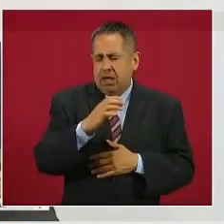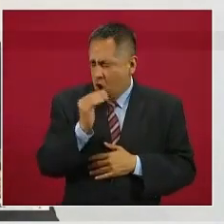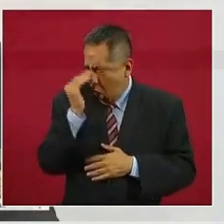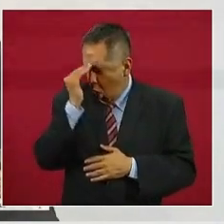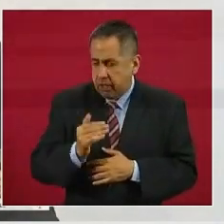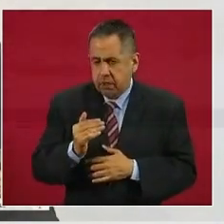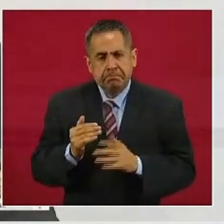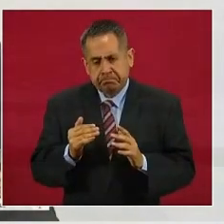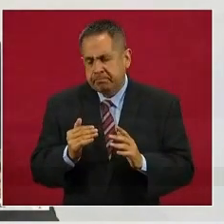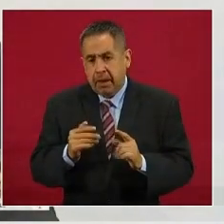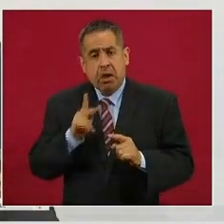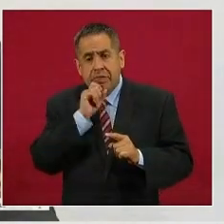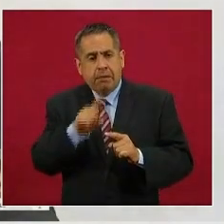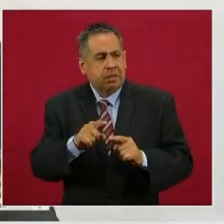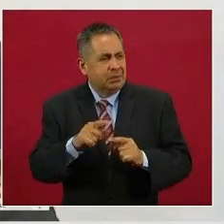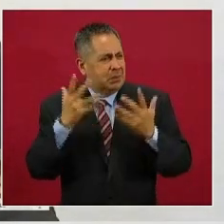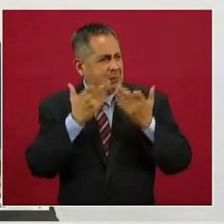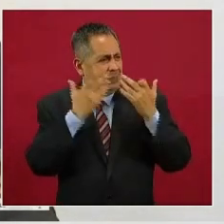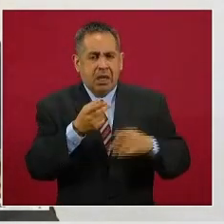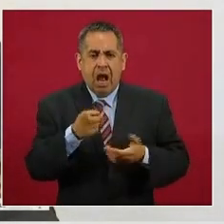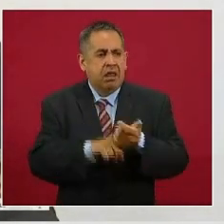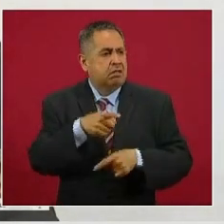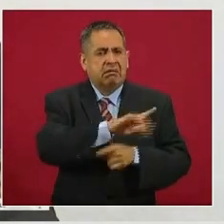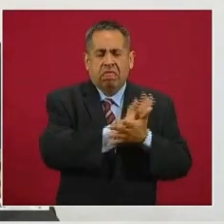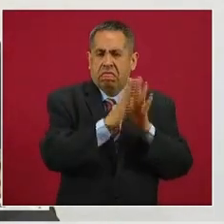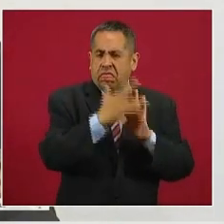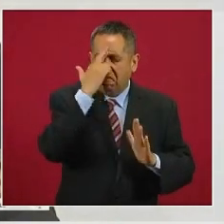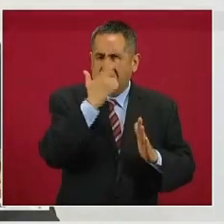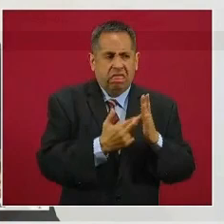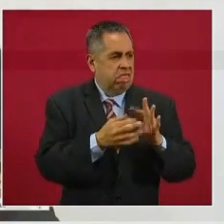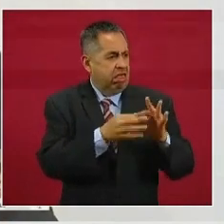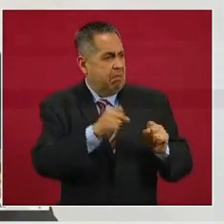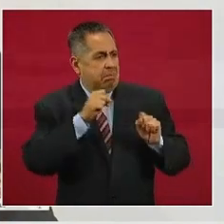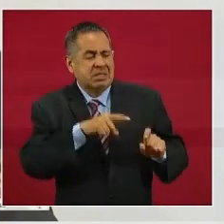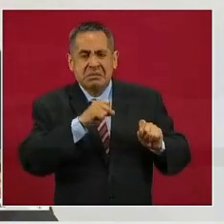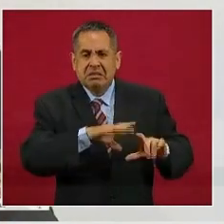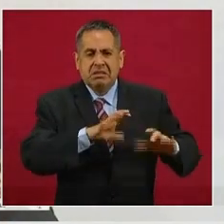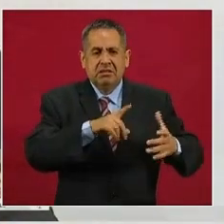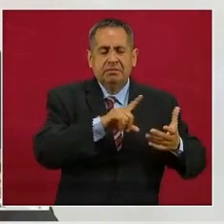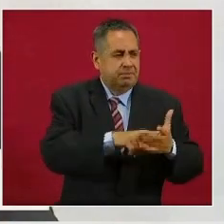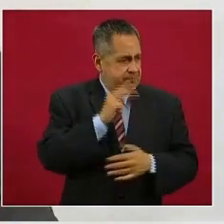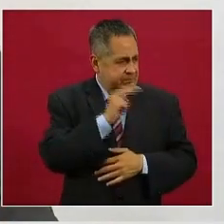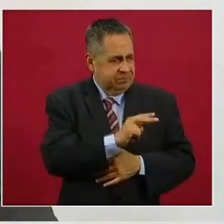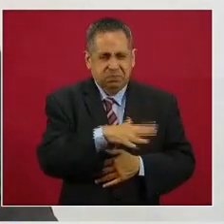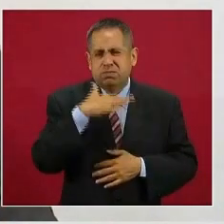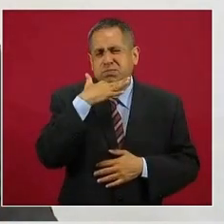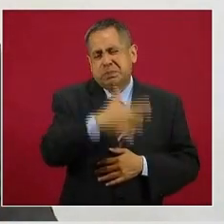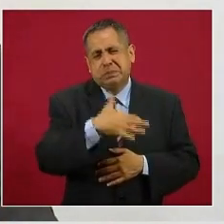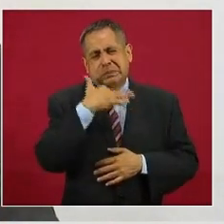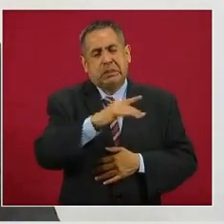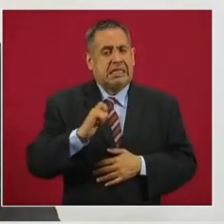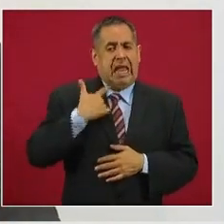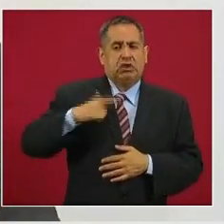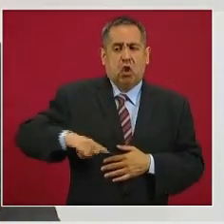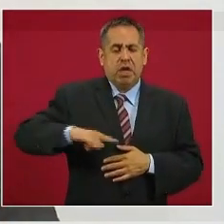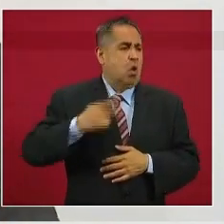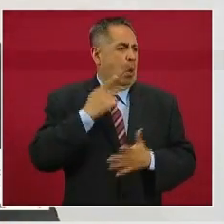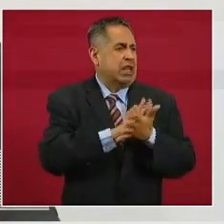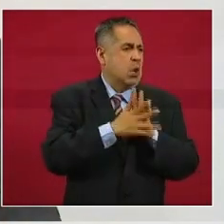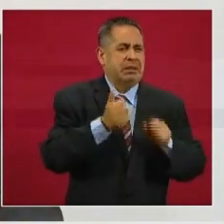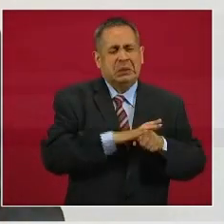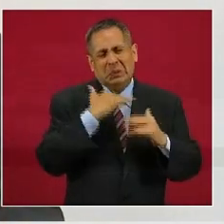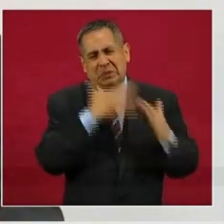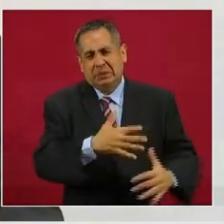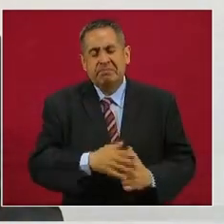deleznable, sino fundamentalmente la muestra de una conducta delictiva integral, permanente y reiterada, que refleja los niveles de corrupción de un régimen político y